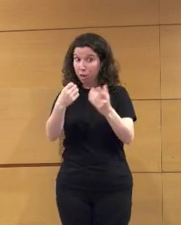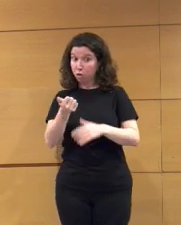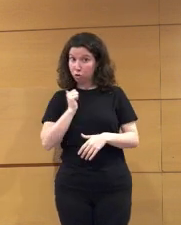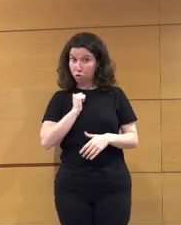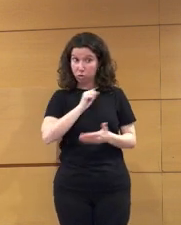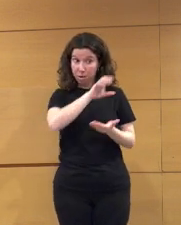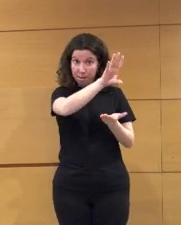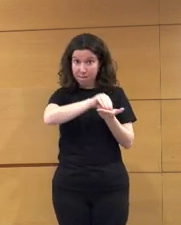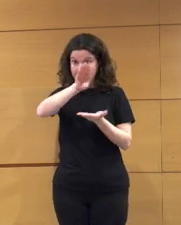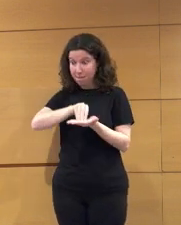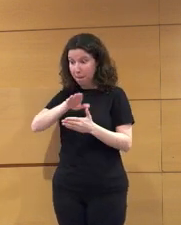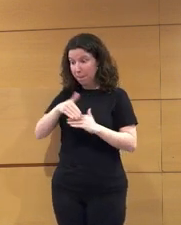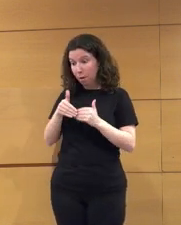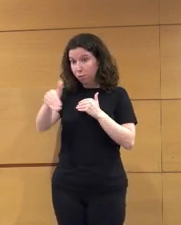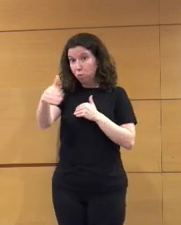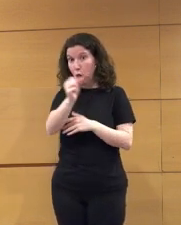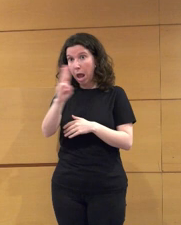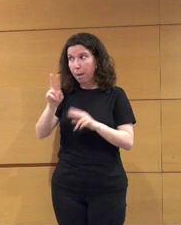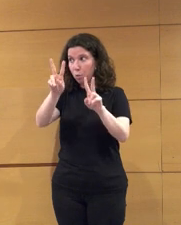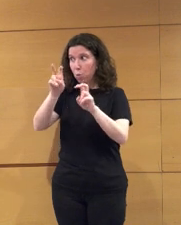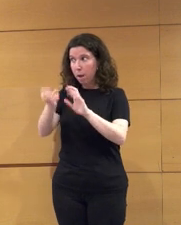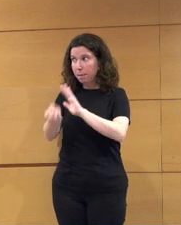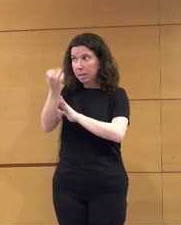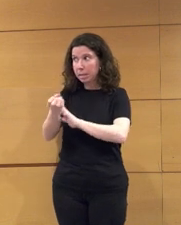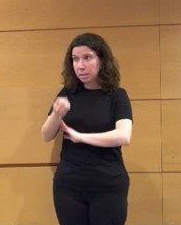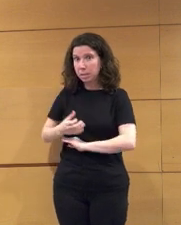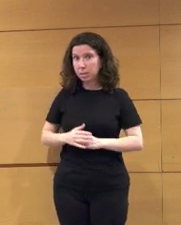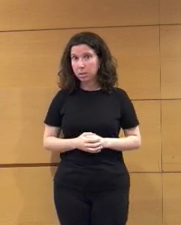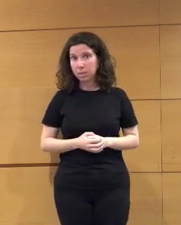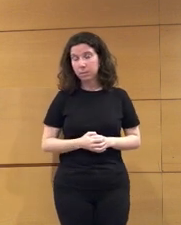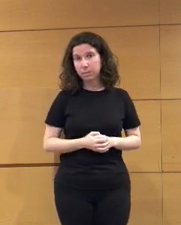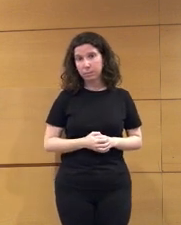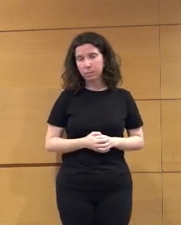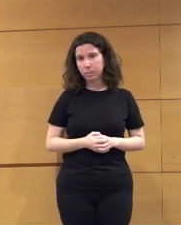generar nuevas aplicaciones y proyectos.